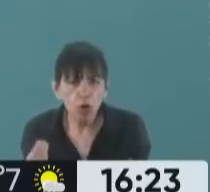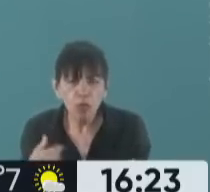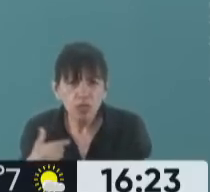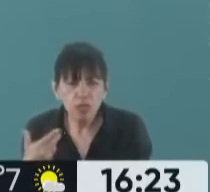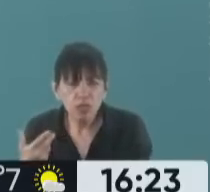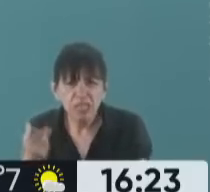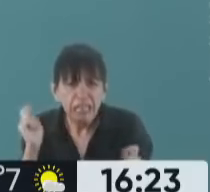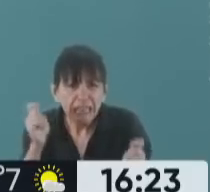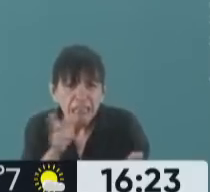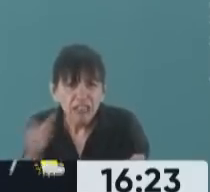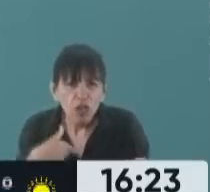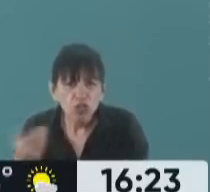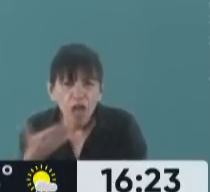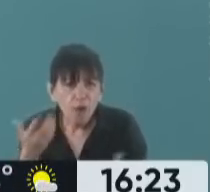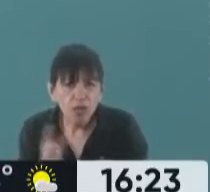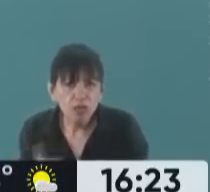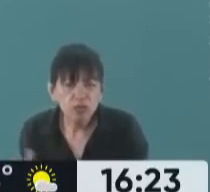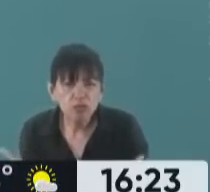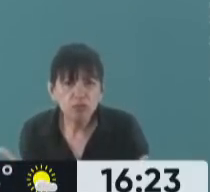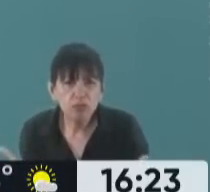candidata? No.